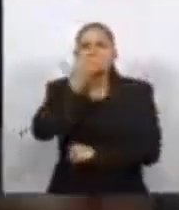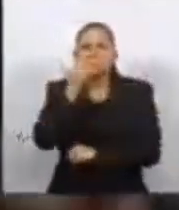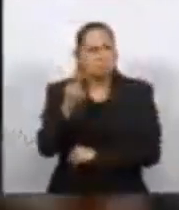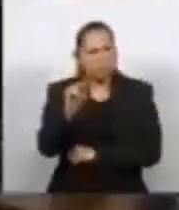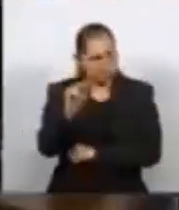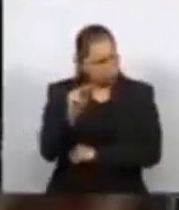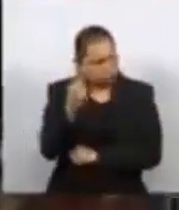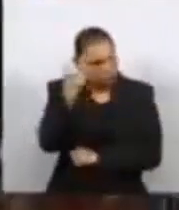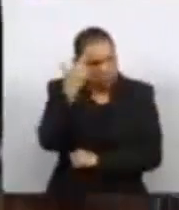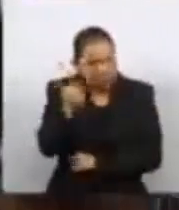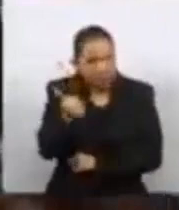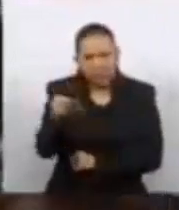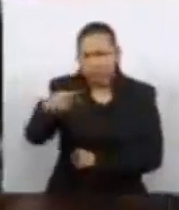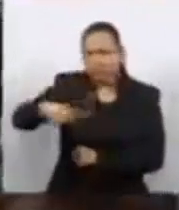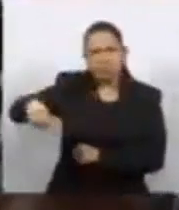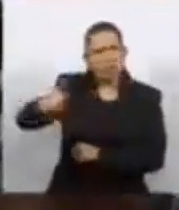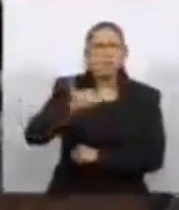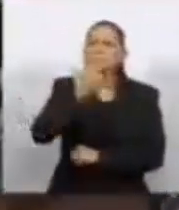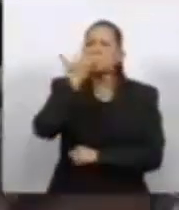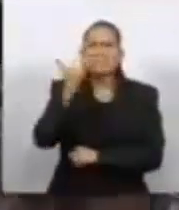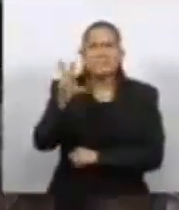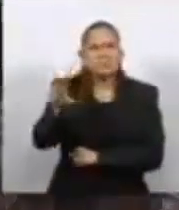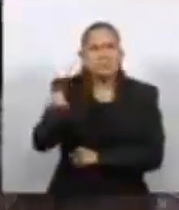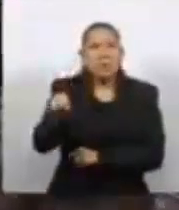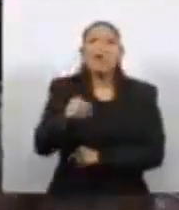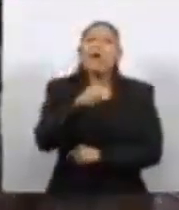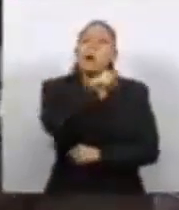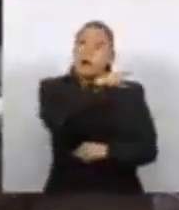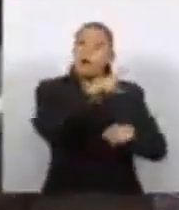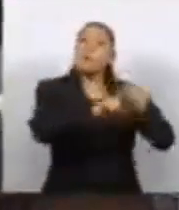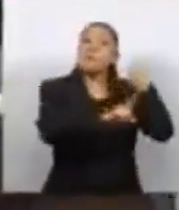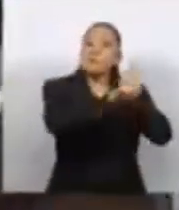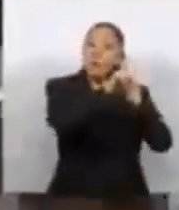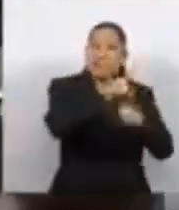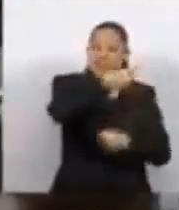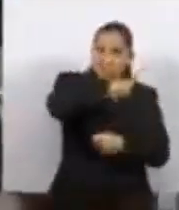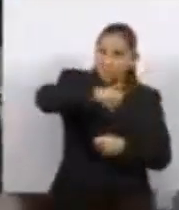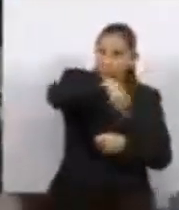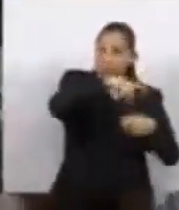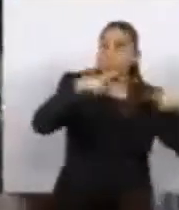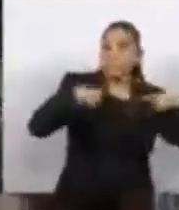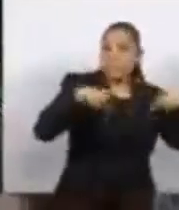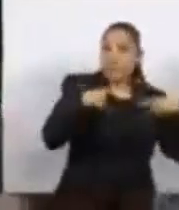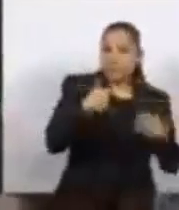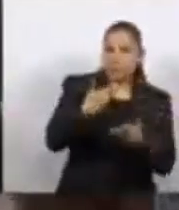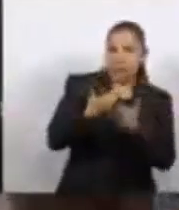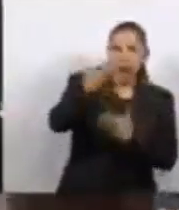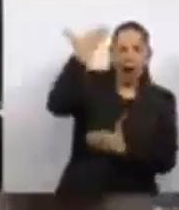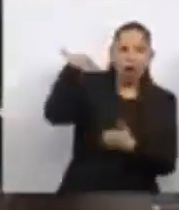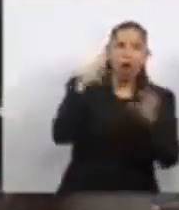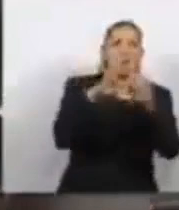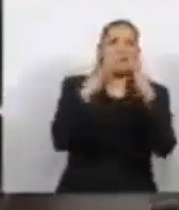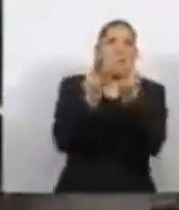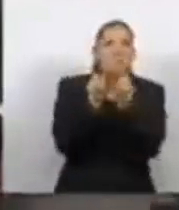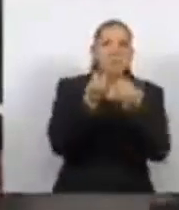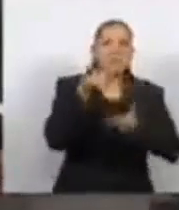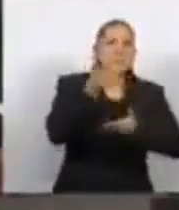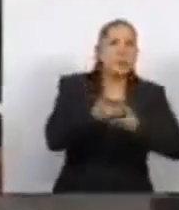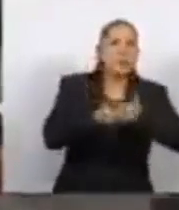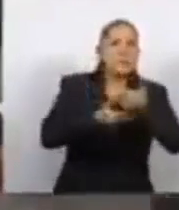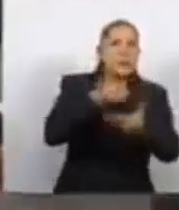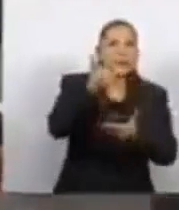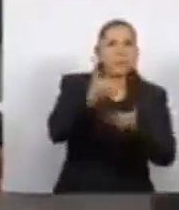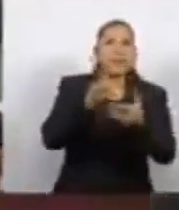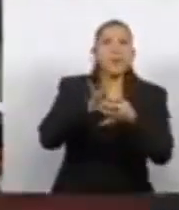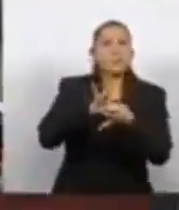errores provienen de quienes han abrazado con fervor la vieja política y las recetas del pasado. Y no se